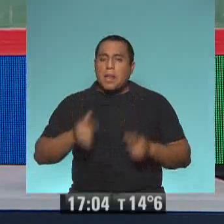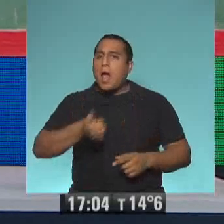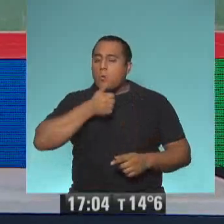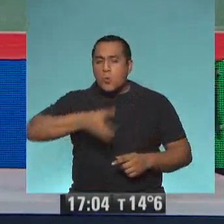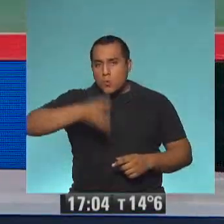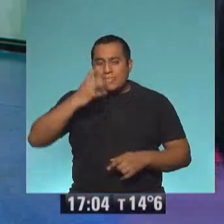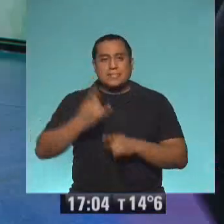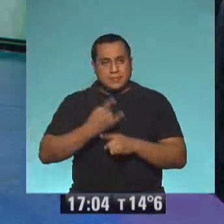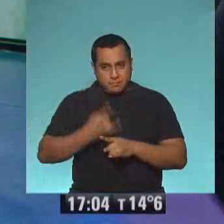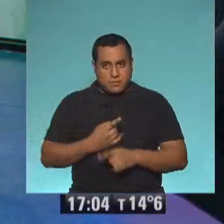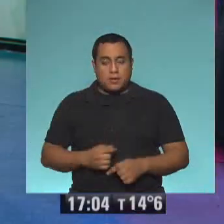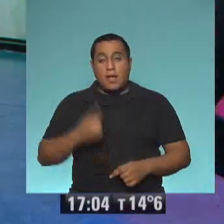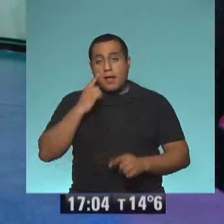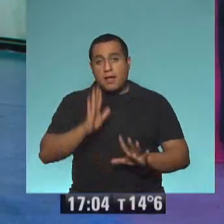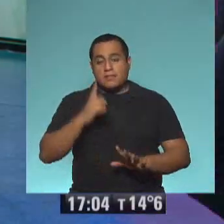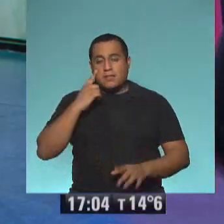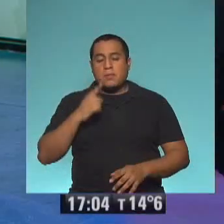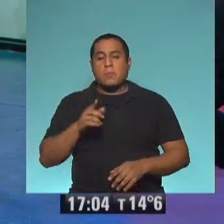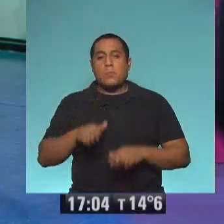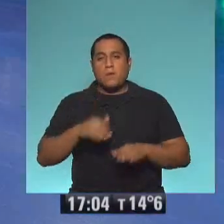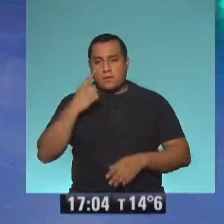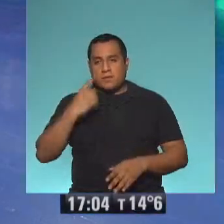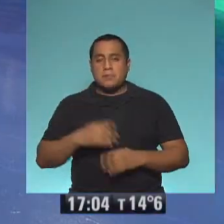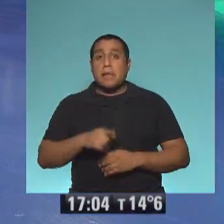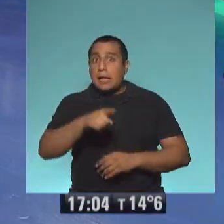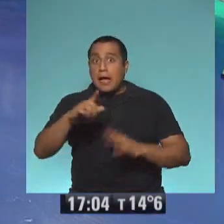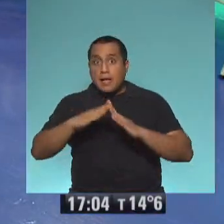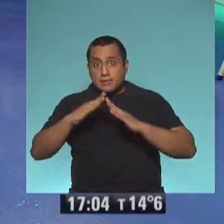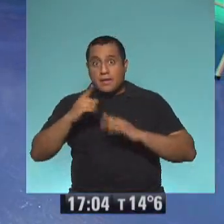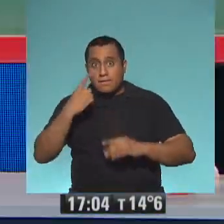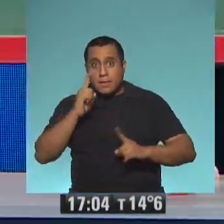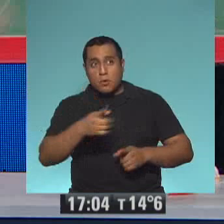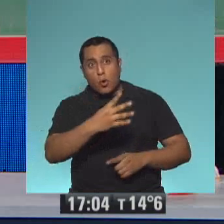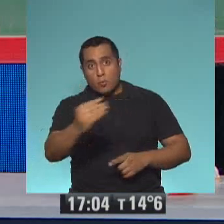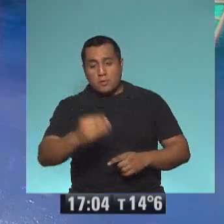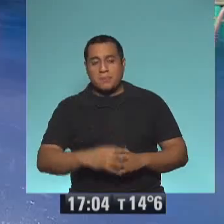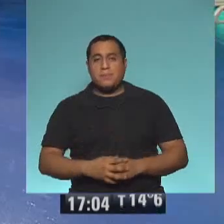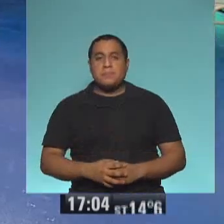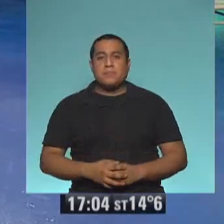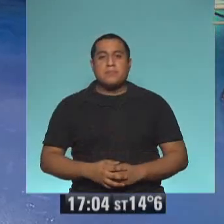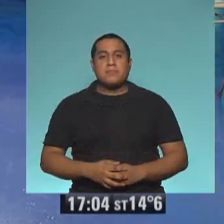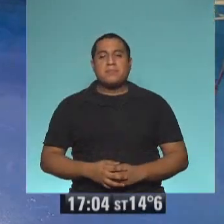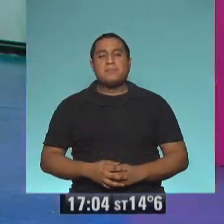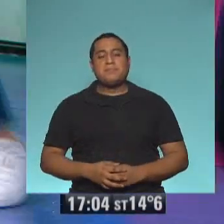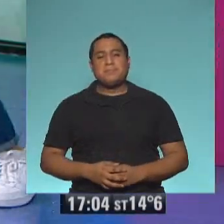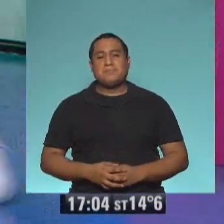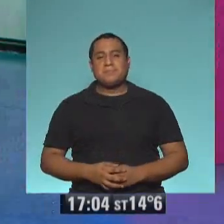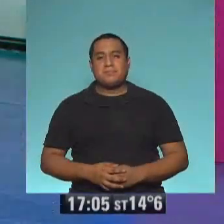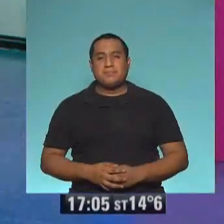que nuevamente estamos ahí en el lugar a agua un trotecito a ver en casa que nos siguen abro y si a robar